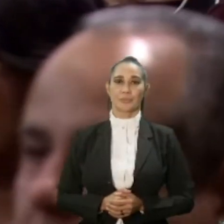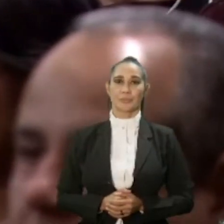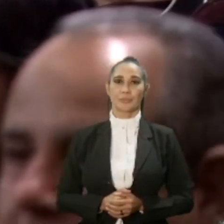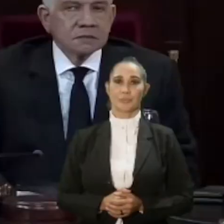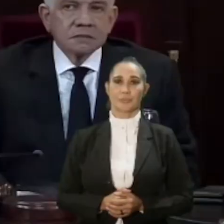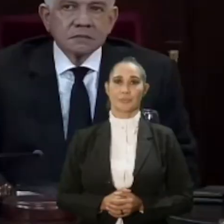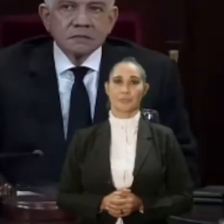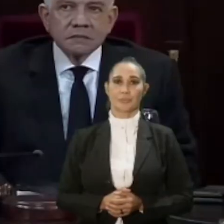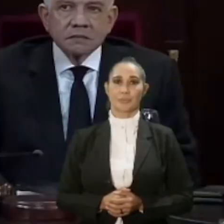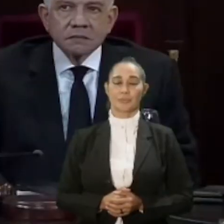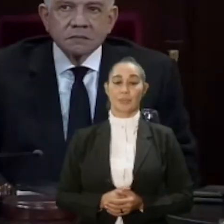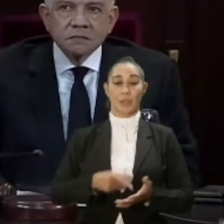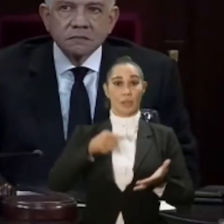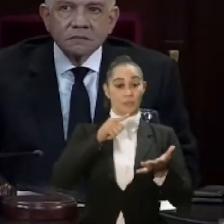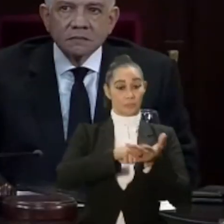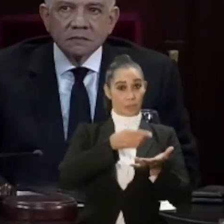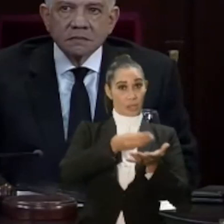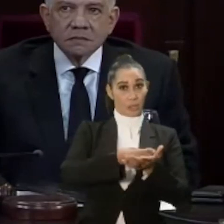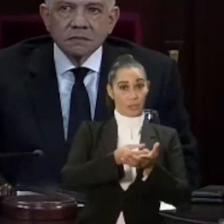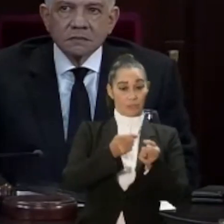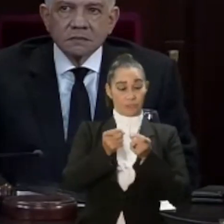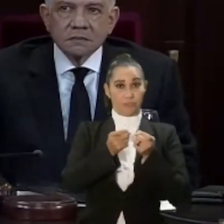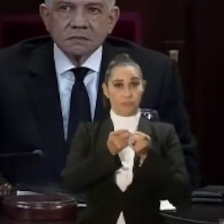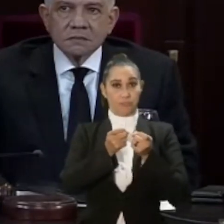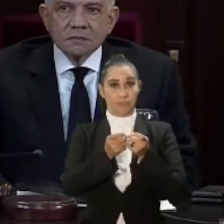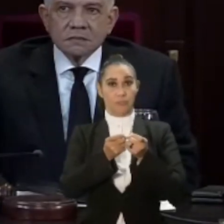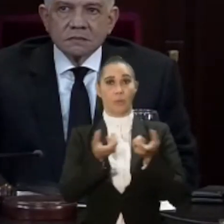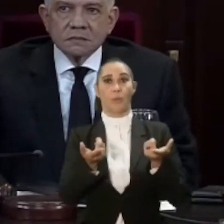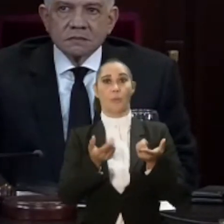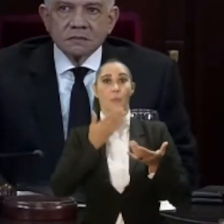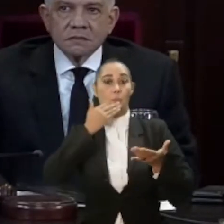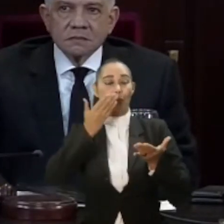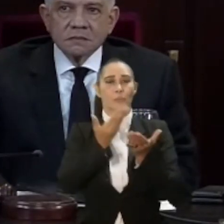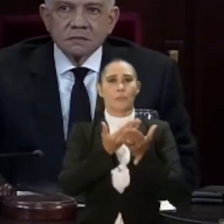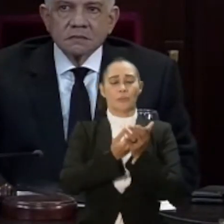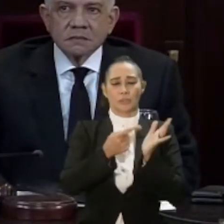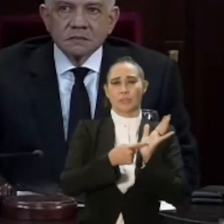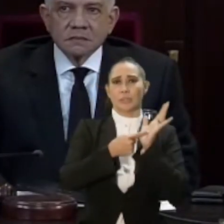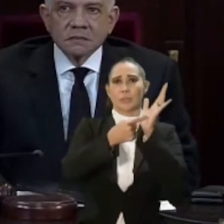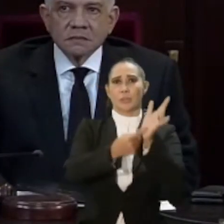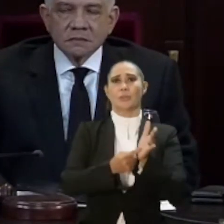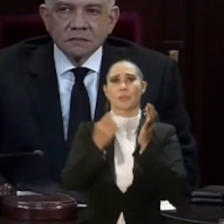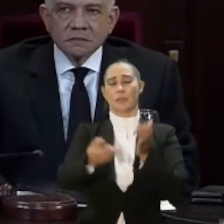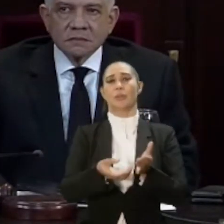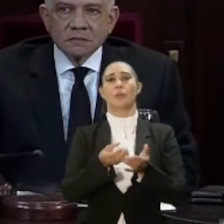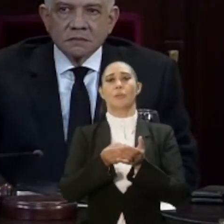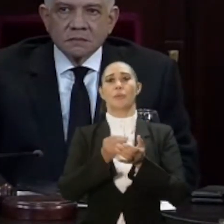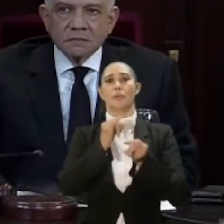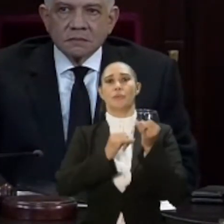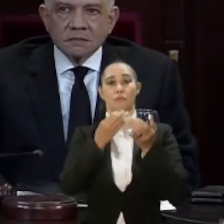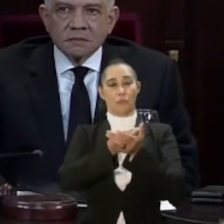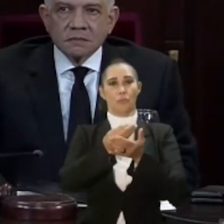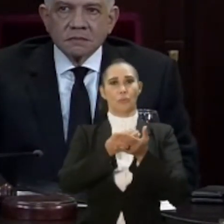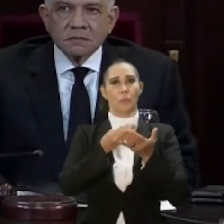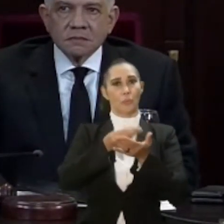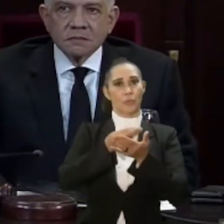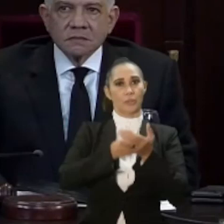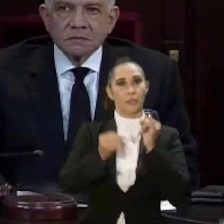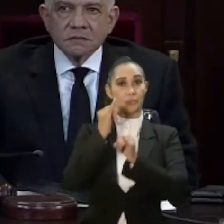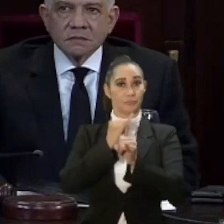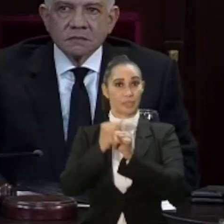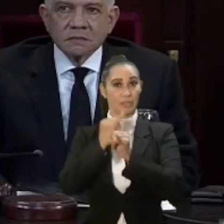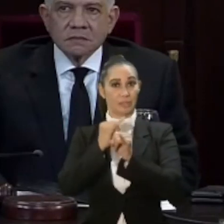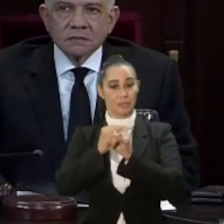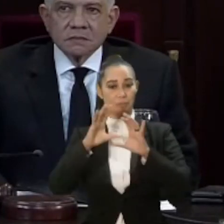Este manejo prudente y proactivo de la deuda ha sido reconocido por el Fondo Monetario Internacional, que en su